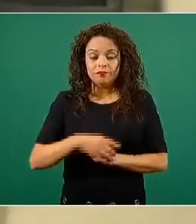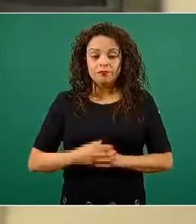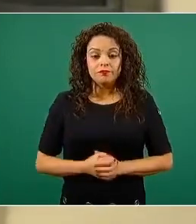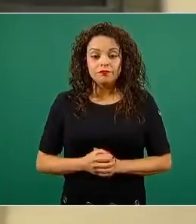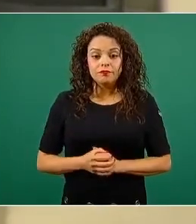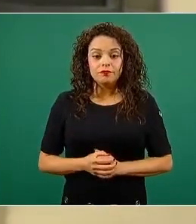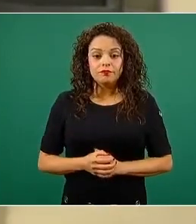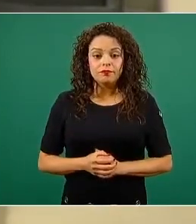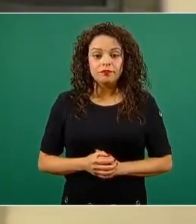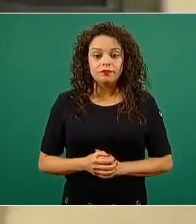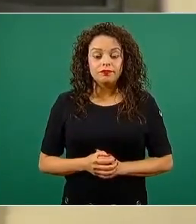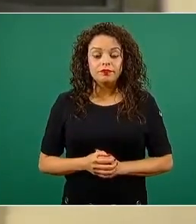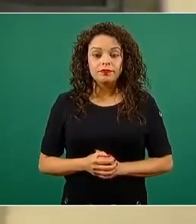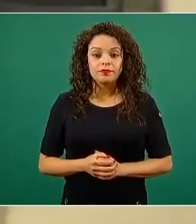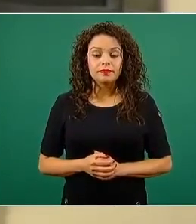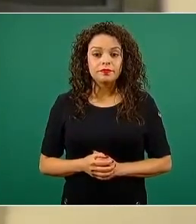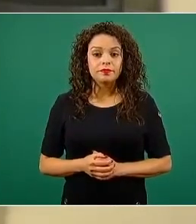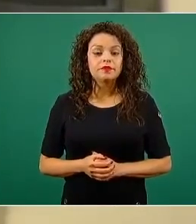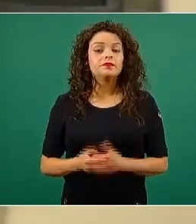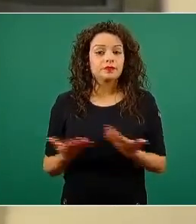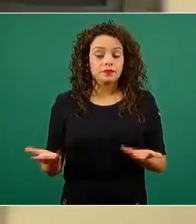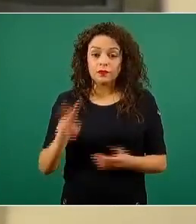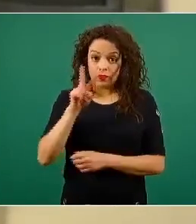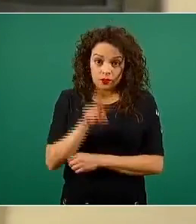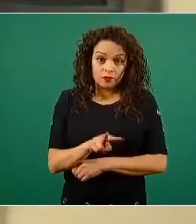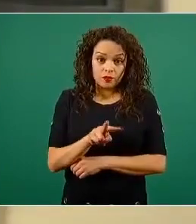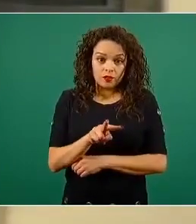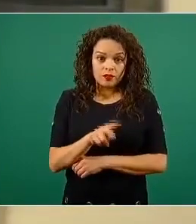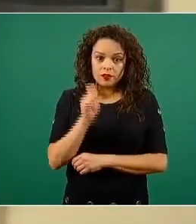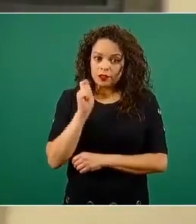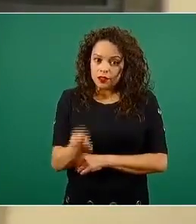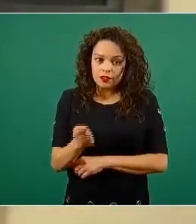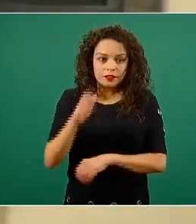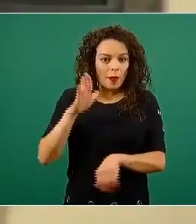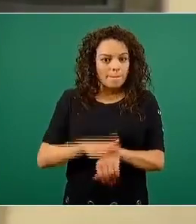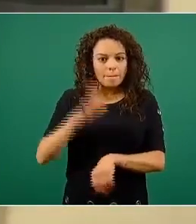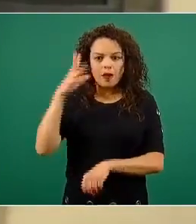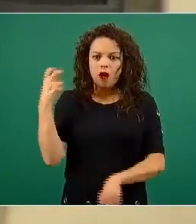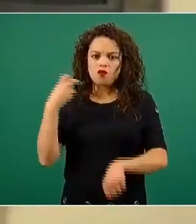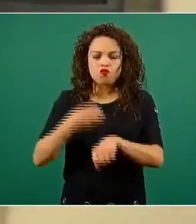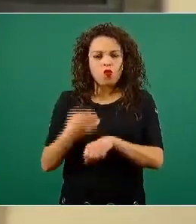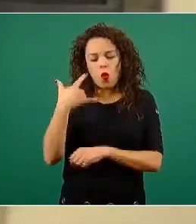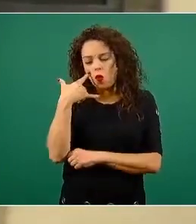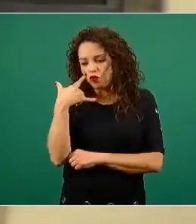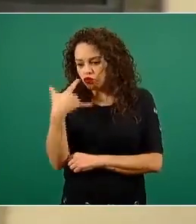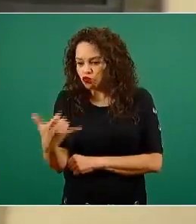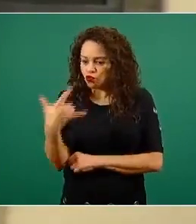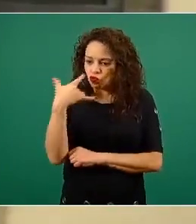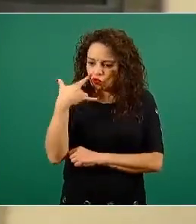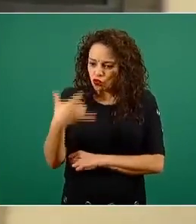está recibiendo esta parte de esfuerzo que es la parte profesional,